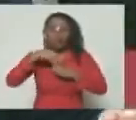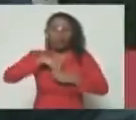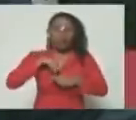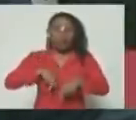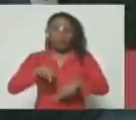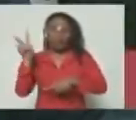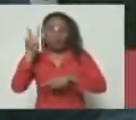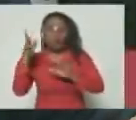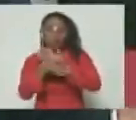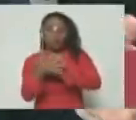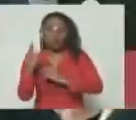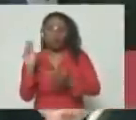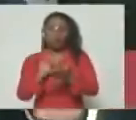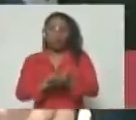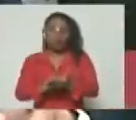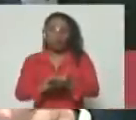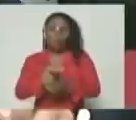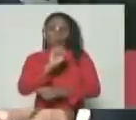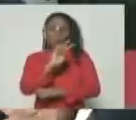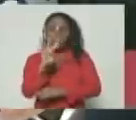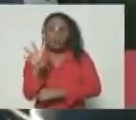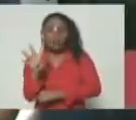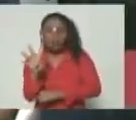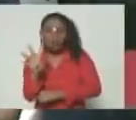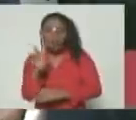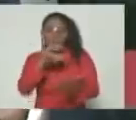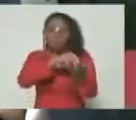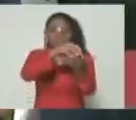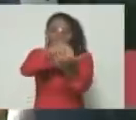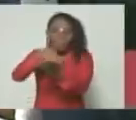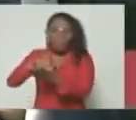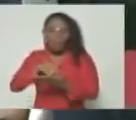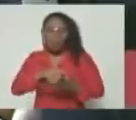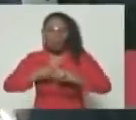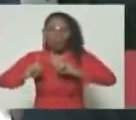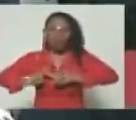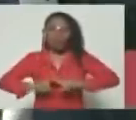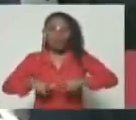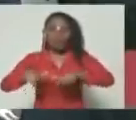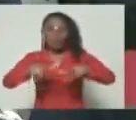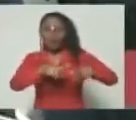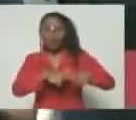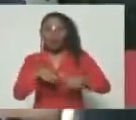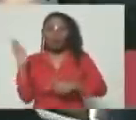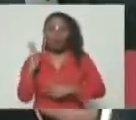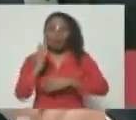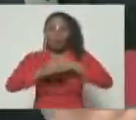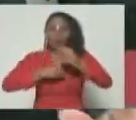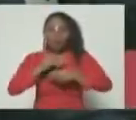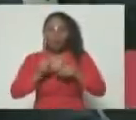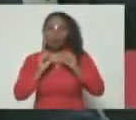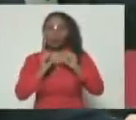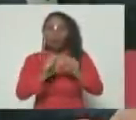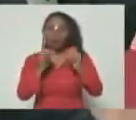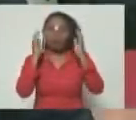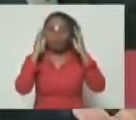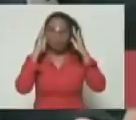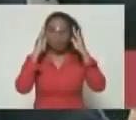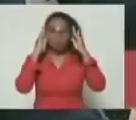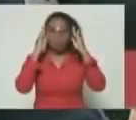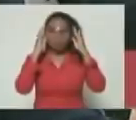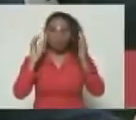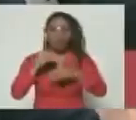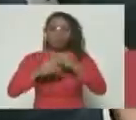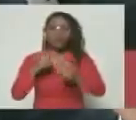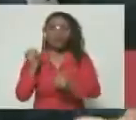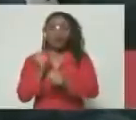instalado 24 subcomisiones en distintos sectores que han venido realizando y continúan realizando un